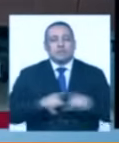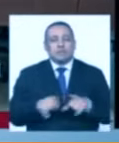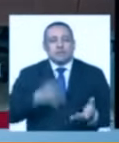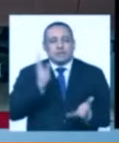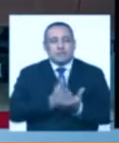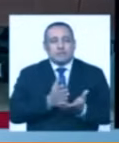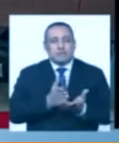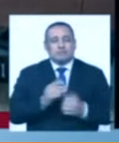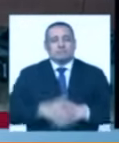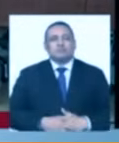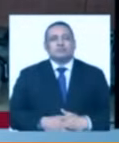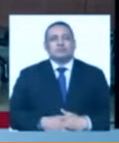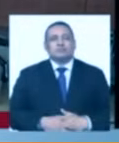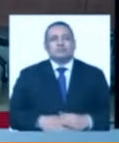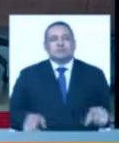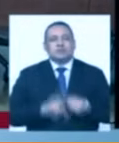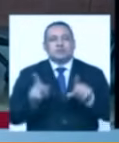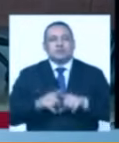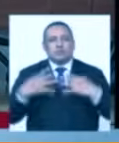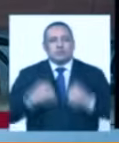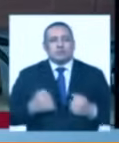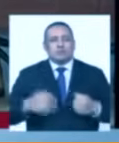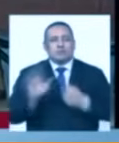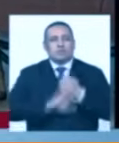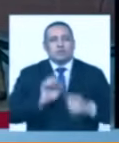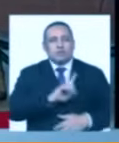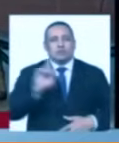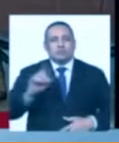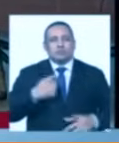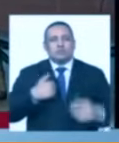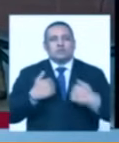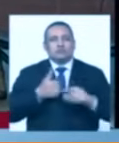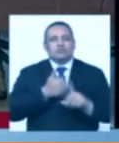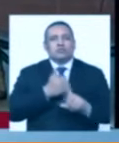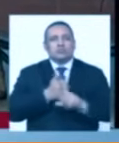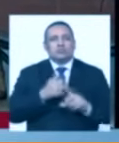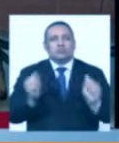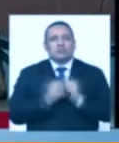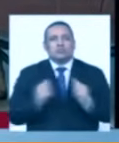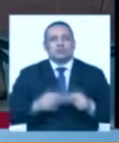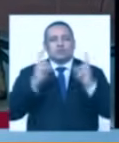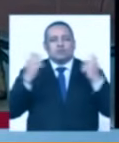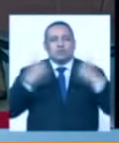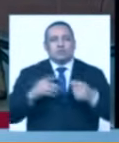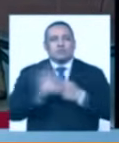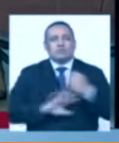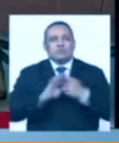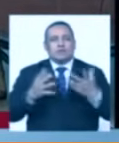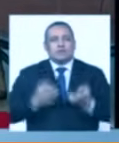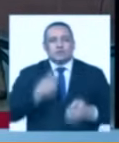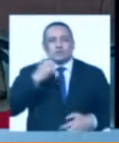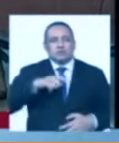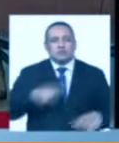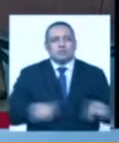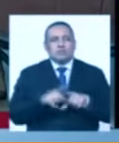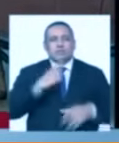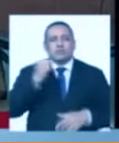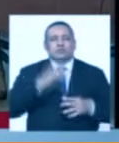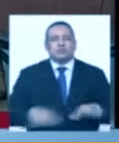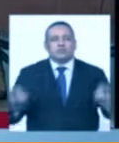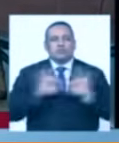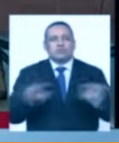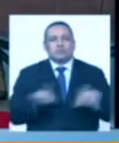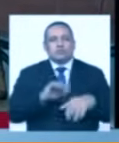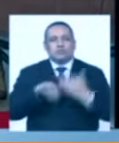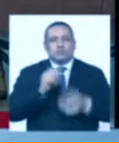de la persona condenada. Y en cuanto al abogado defensor, cada quien puede utilizar el medio de defensa que considere. Creo que es